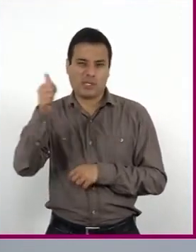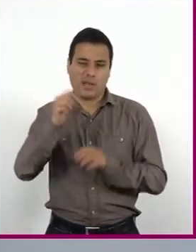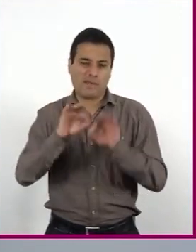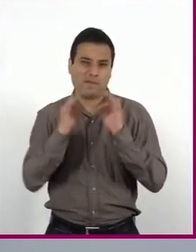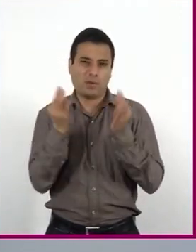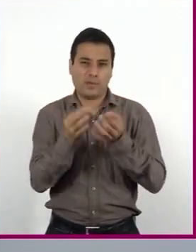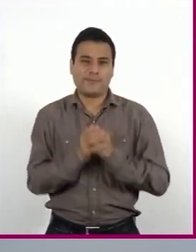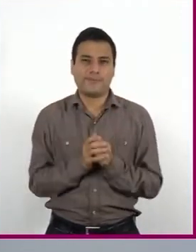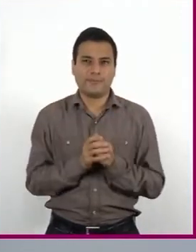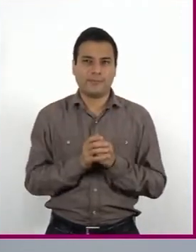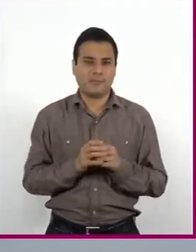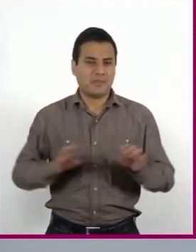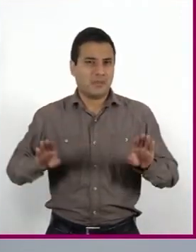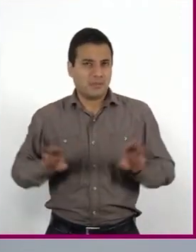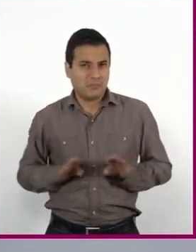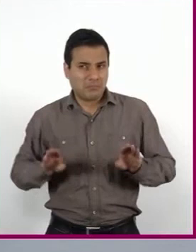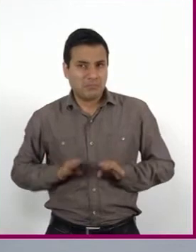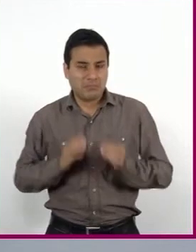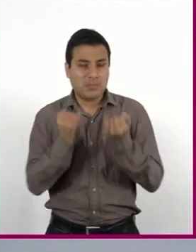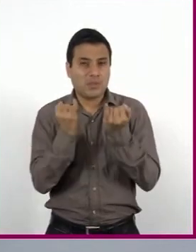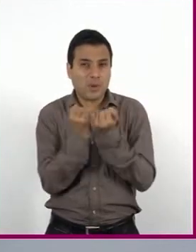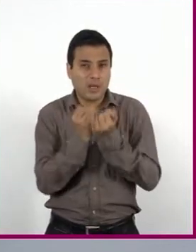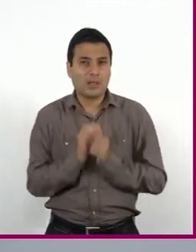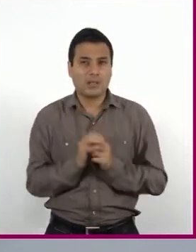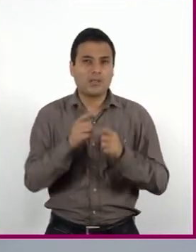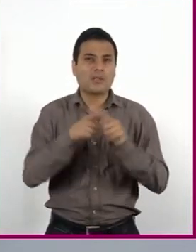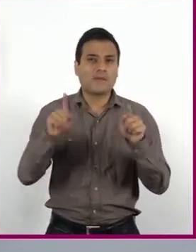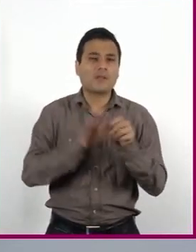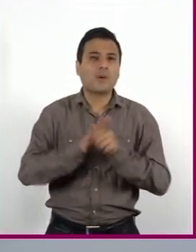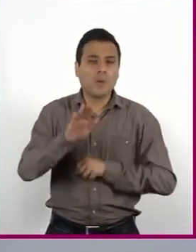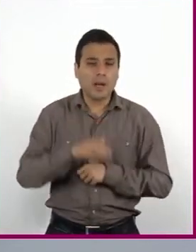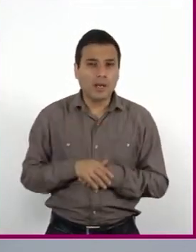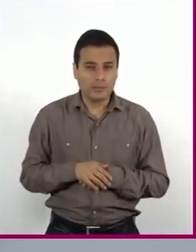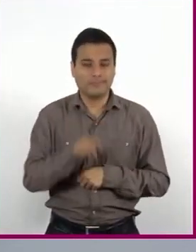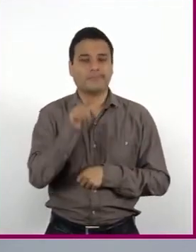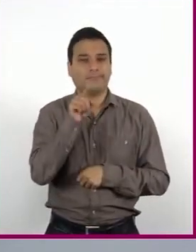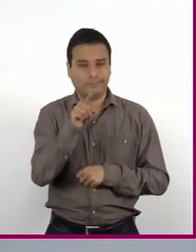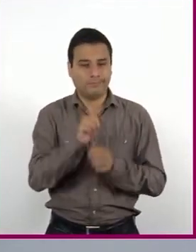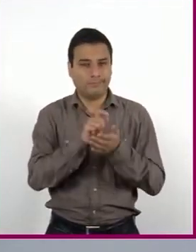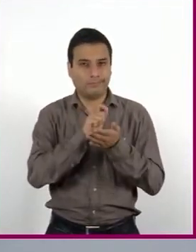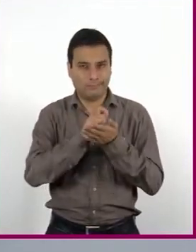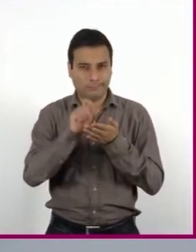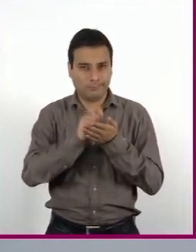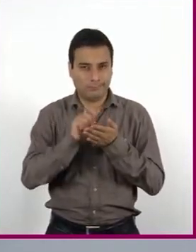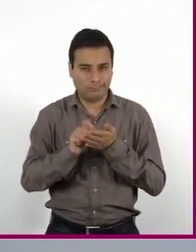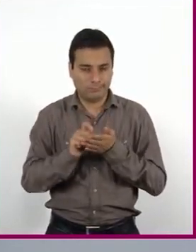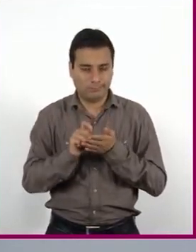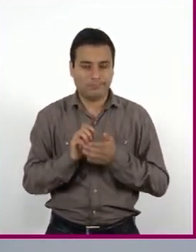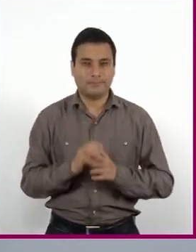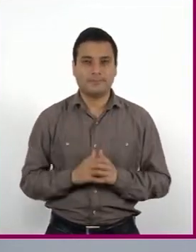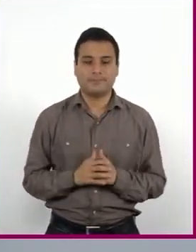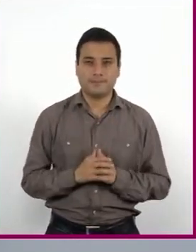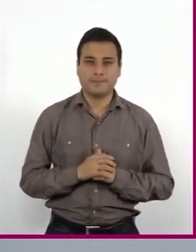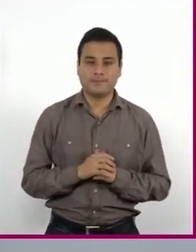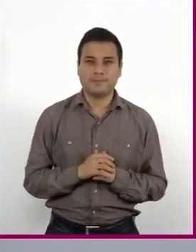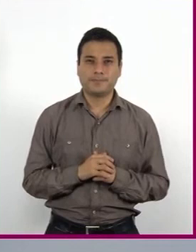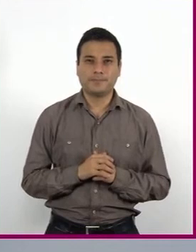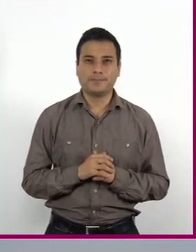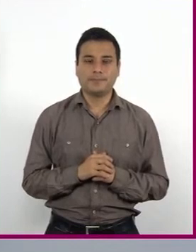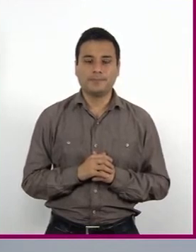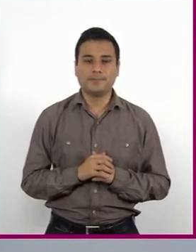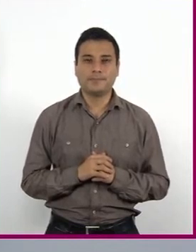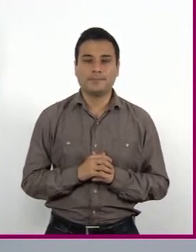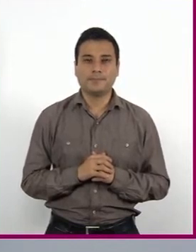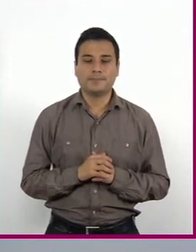las diferencias y semejanzas que identificaron al comparar los desarrollos planos de los prismas con el de la